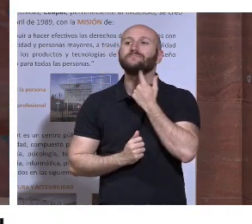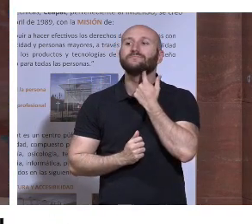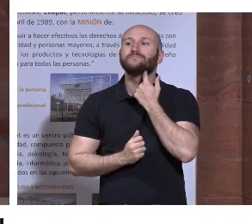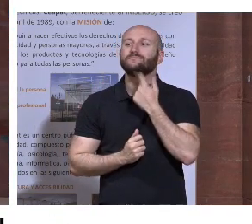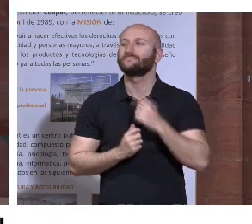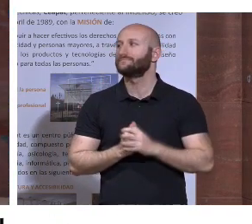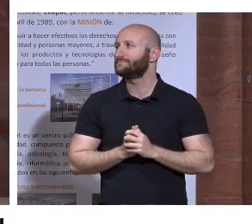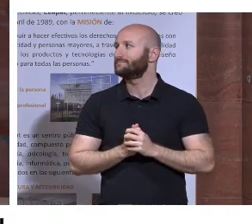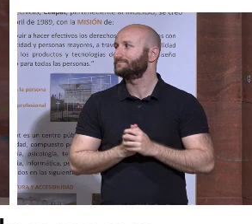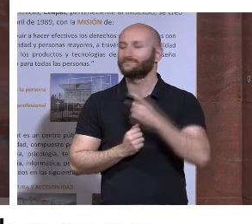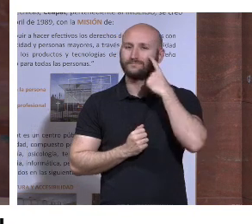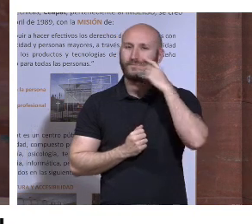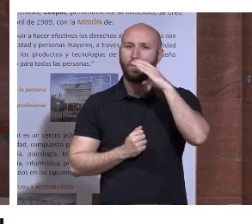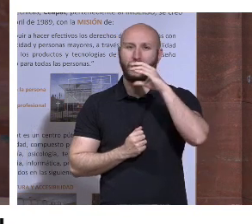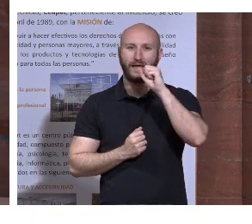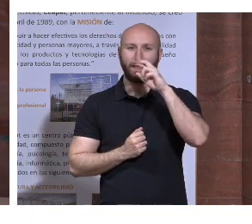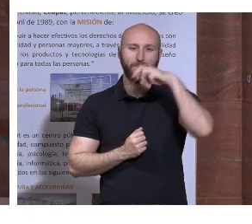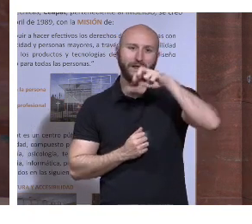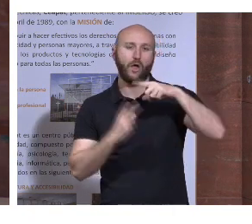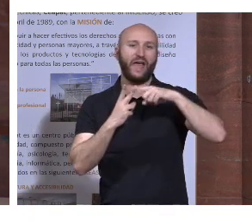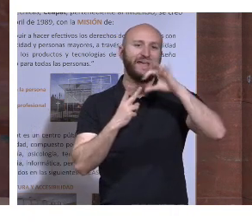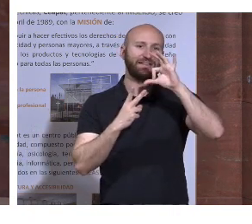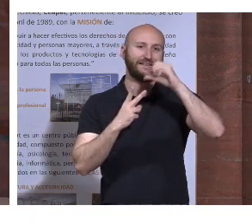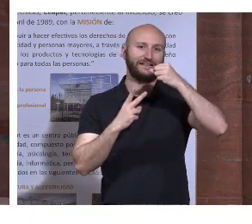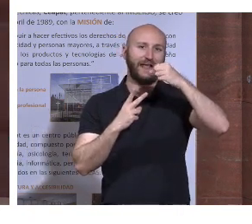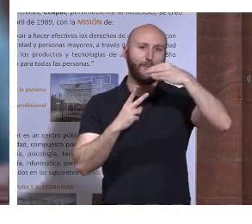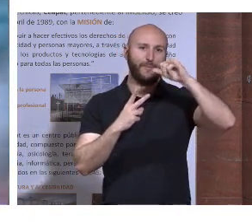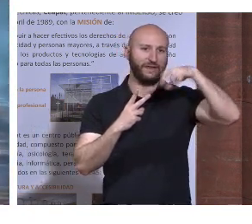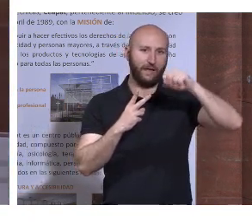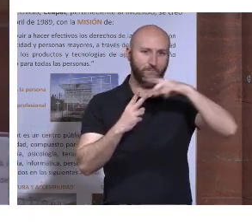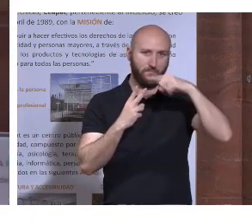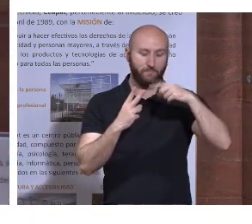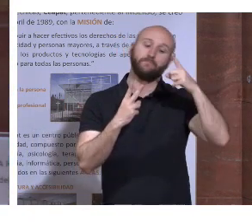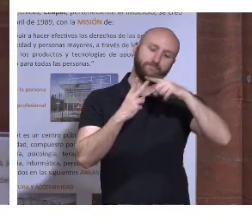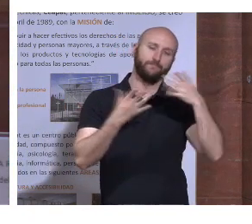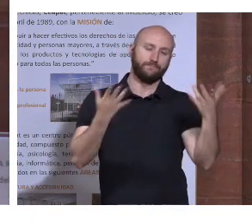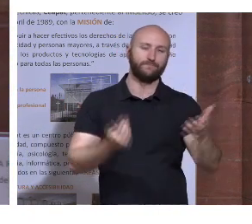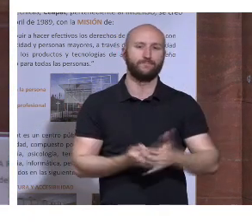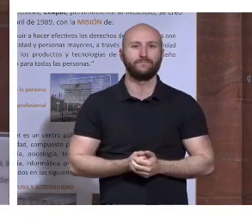Carmen? Si quieres, Sabina. Venga, ¿no? O Sabina. Venga, pues Sabina. Pues,